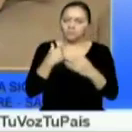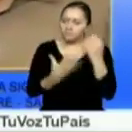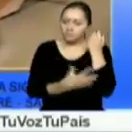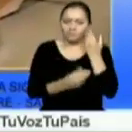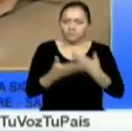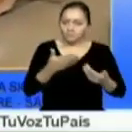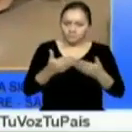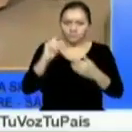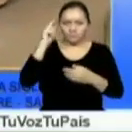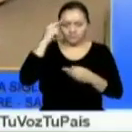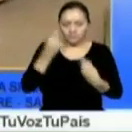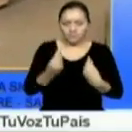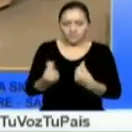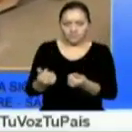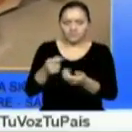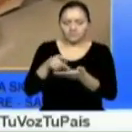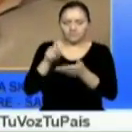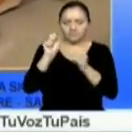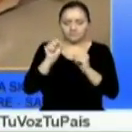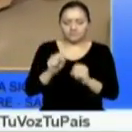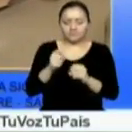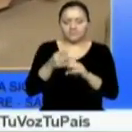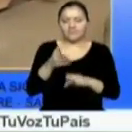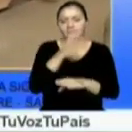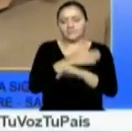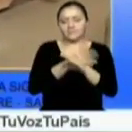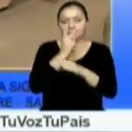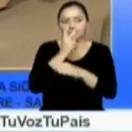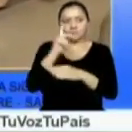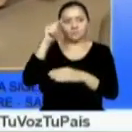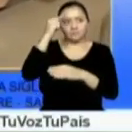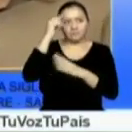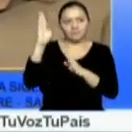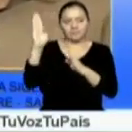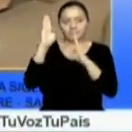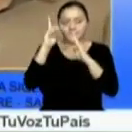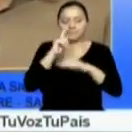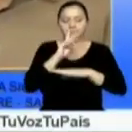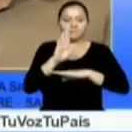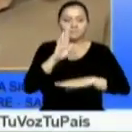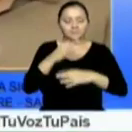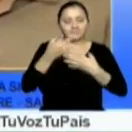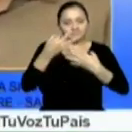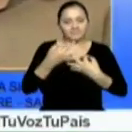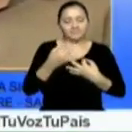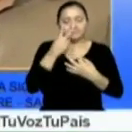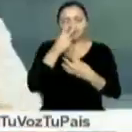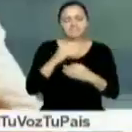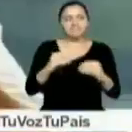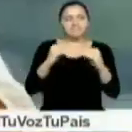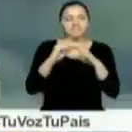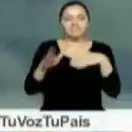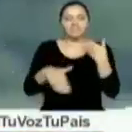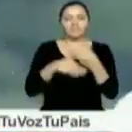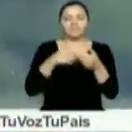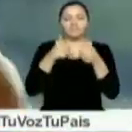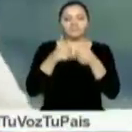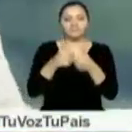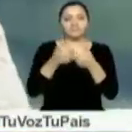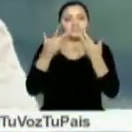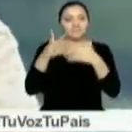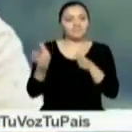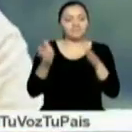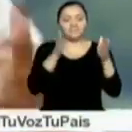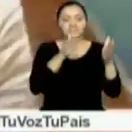educación de calidad Porque en ese Entonces teníamos Un gobierno de promesas cumplidas que nos daba todo por su parte el